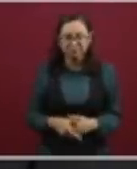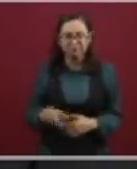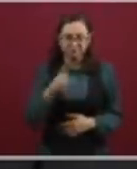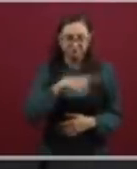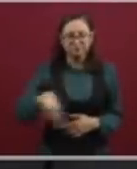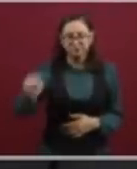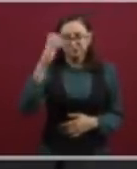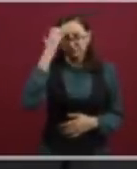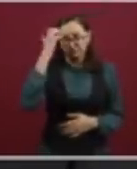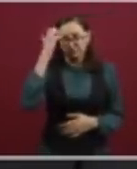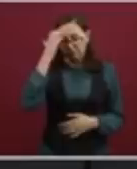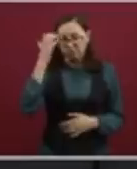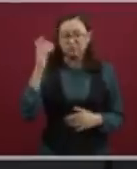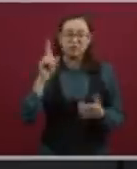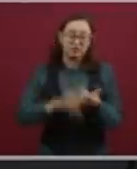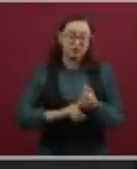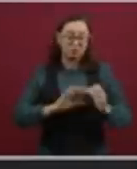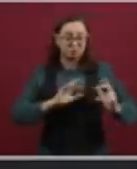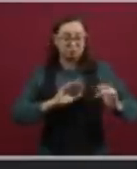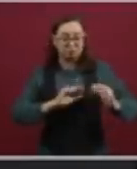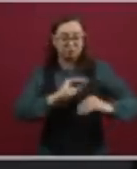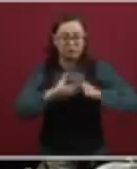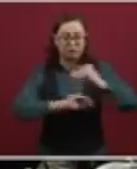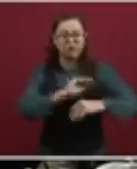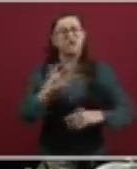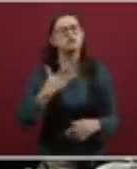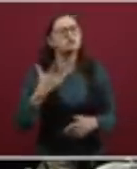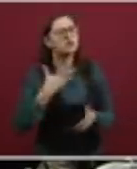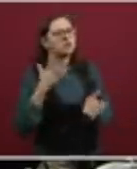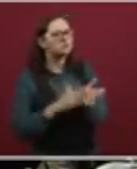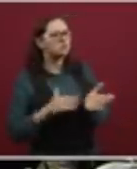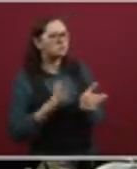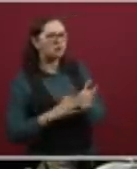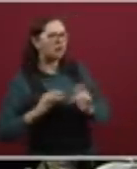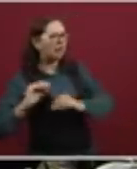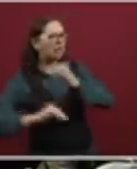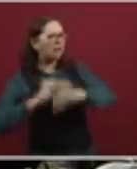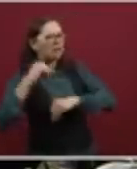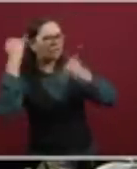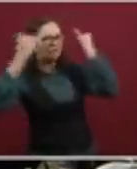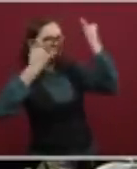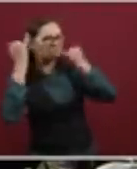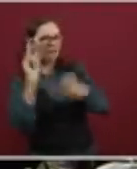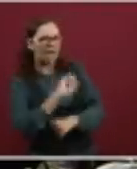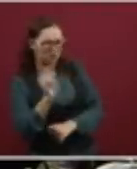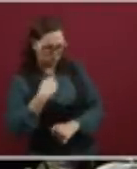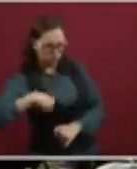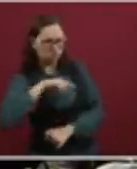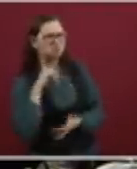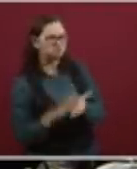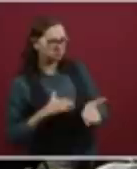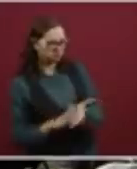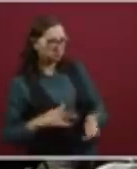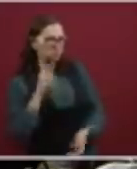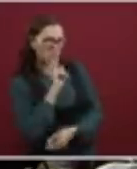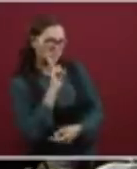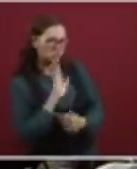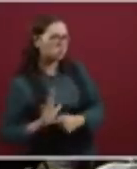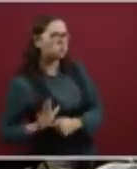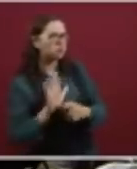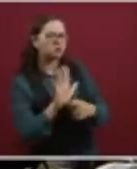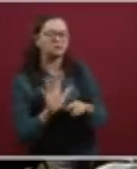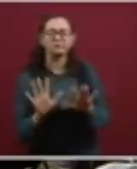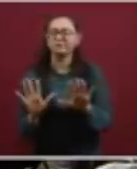coloquialmente como grilla. Tenemos documentos, presidente. O politiquería. No, es grilla, no, no, política, no, no, no. Incluso podemos proporcionárselo a su gente.